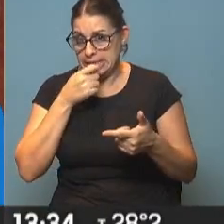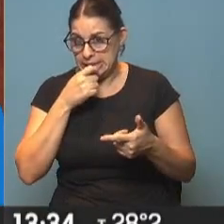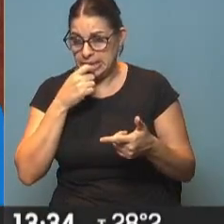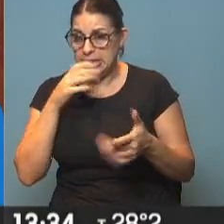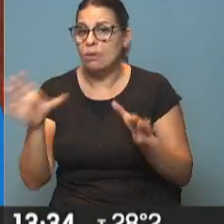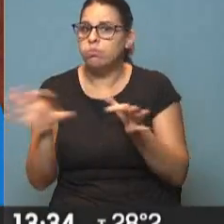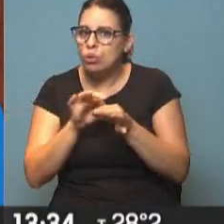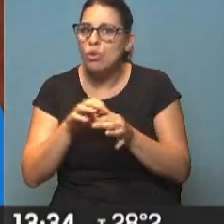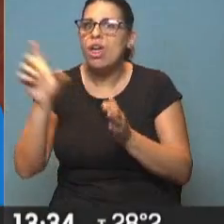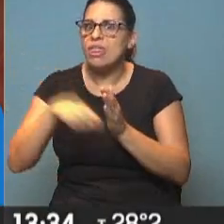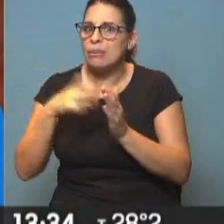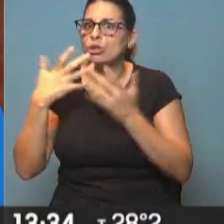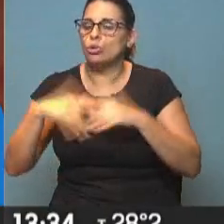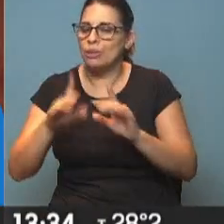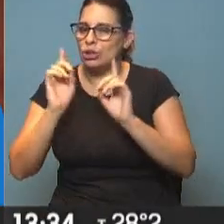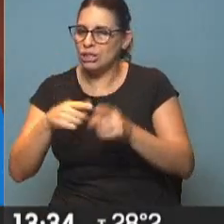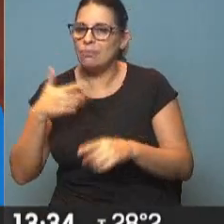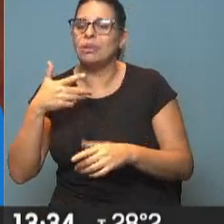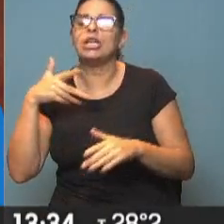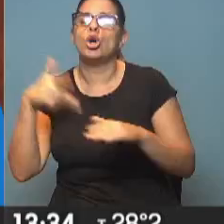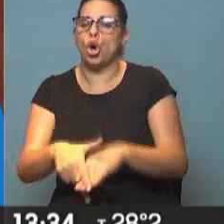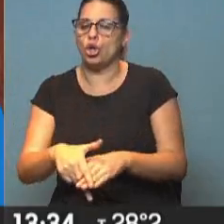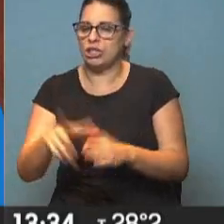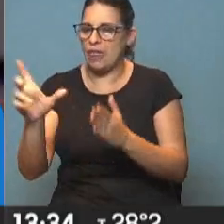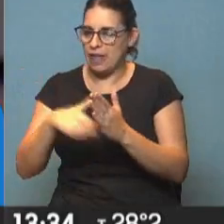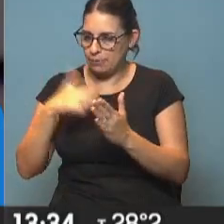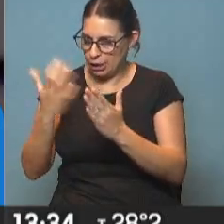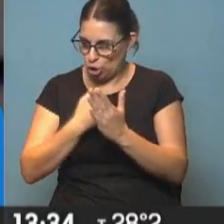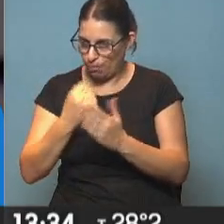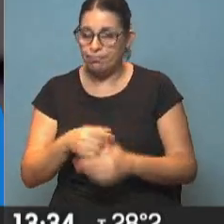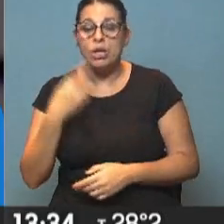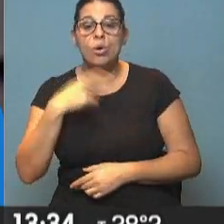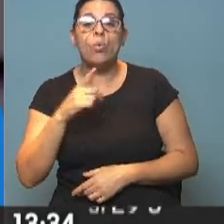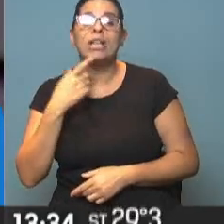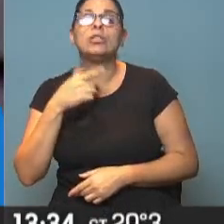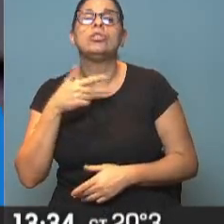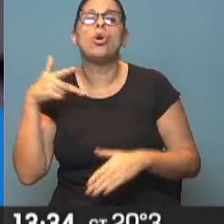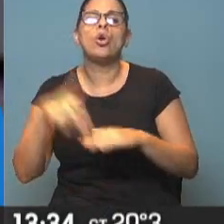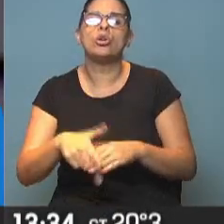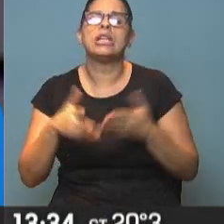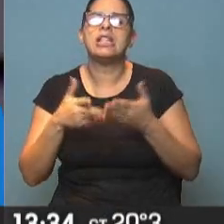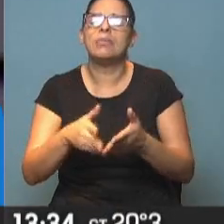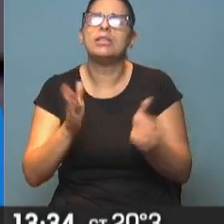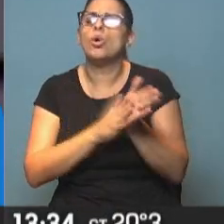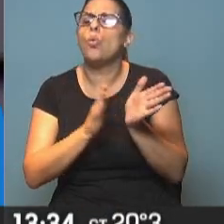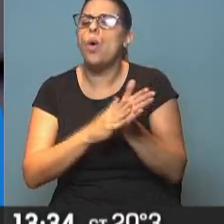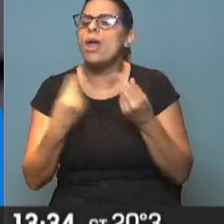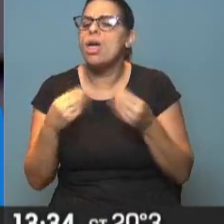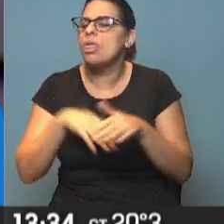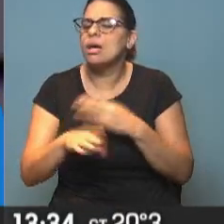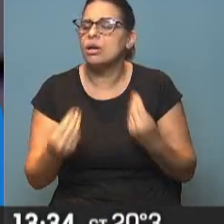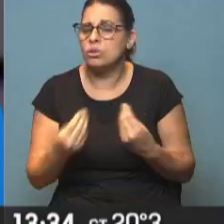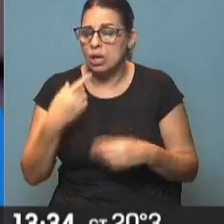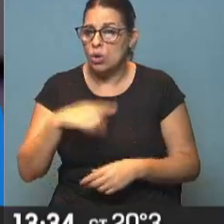adherido a débito automático para hacer el stock de lo que es entonces lo fundamental al momento de hacer la baja que tenemos que guardar que tenemos que conservar al momento